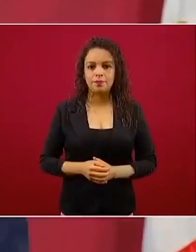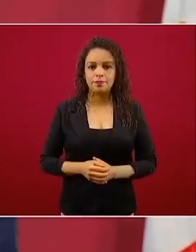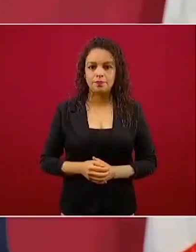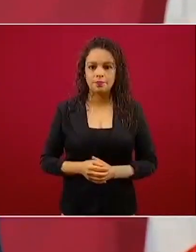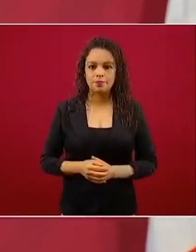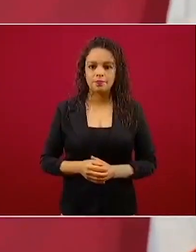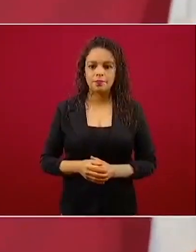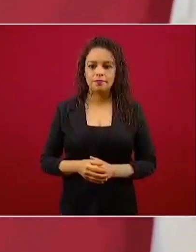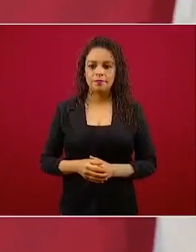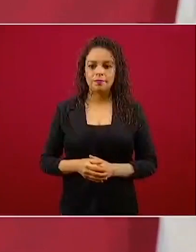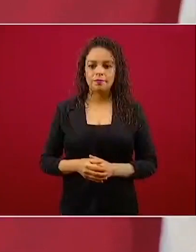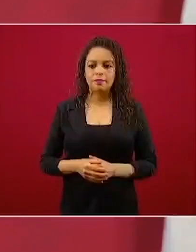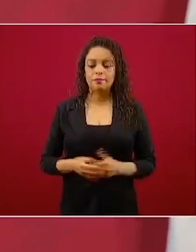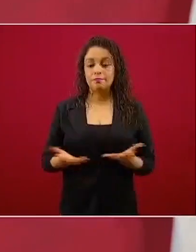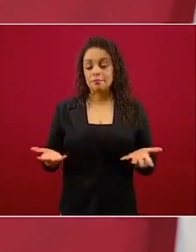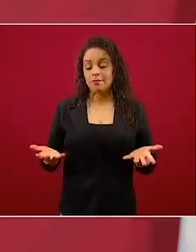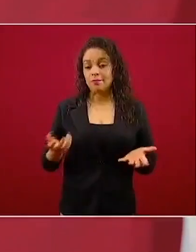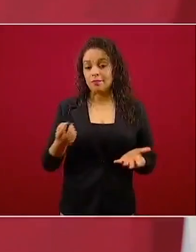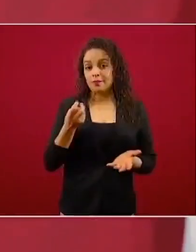Con